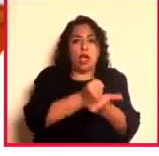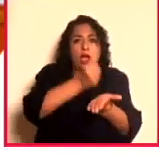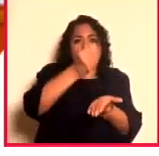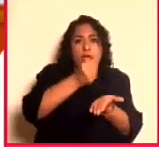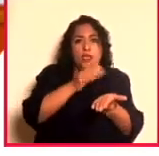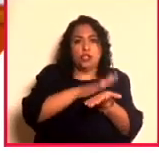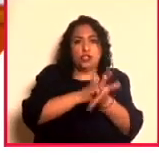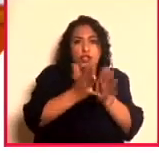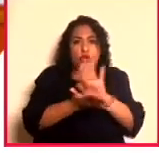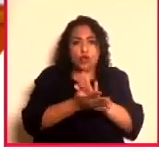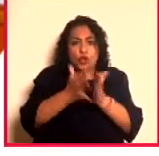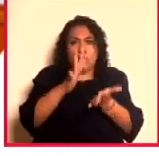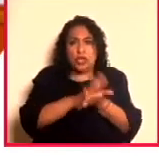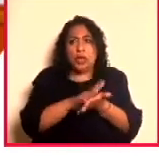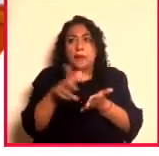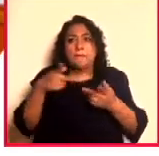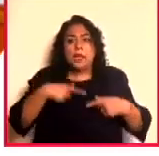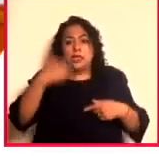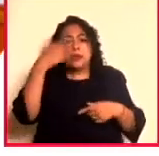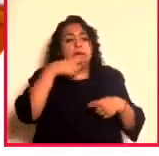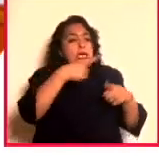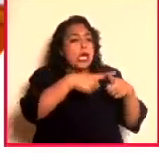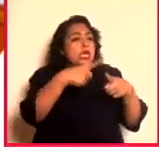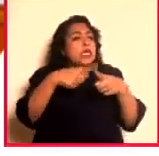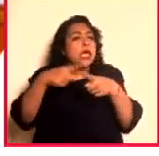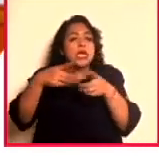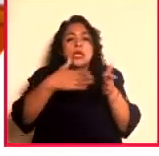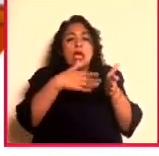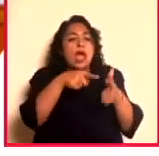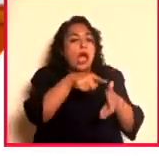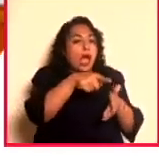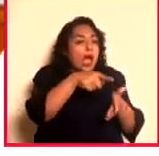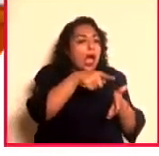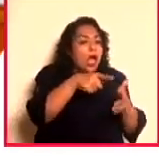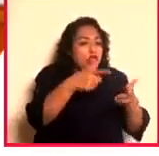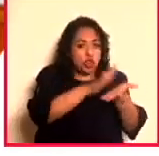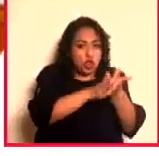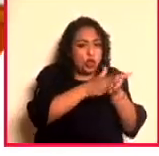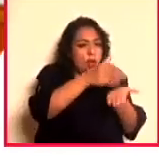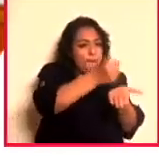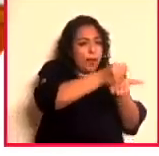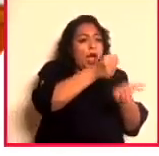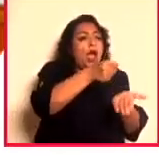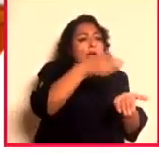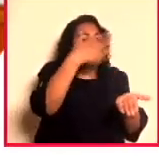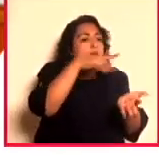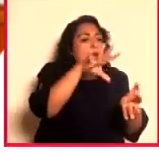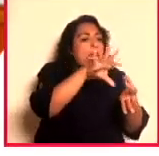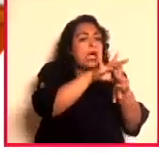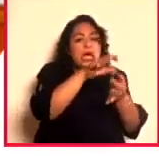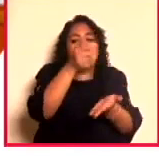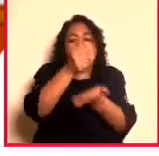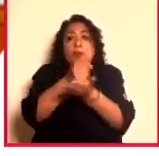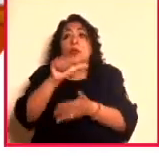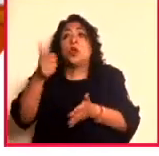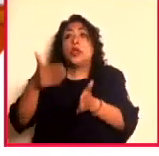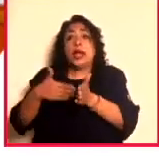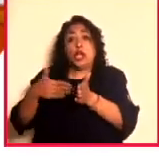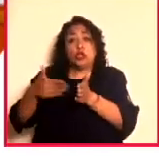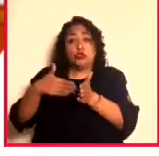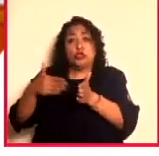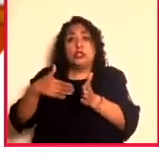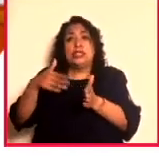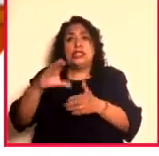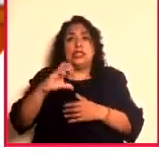Sabía la gente quién hacía la comida por las tortillas, porque veían en el sello plasmado. La otra cocina es la cocina